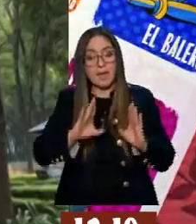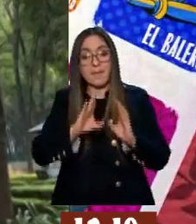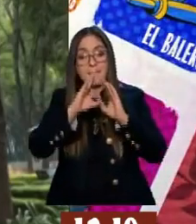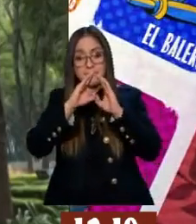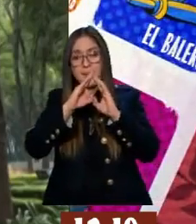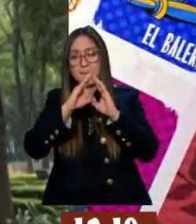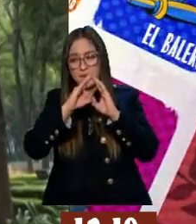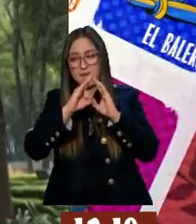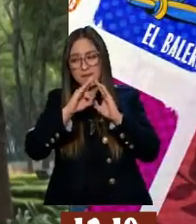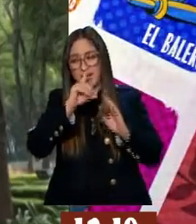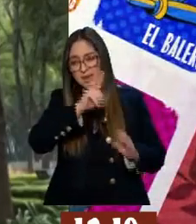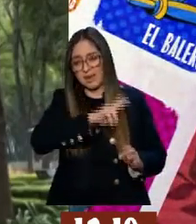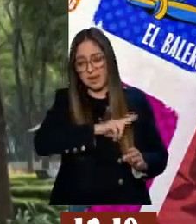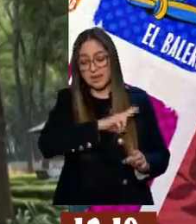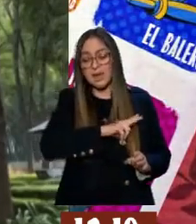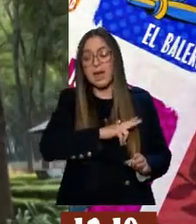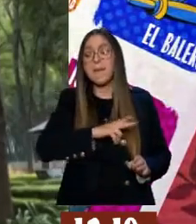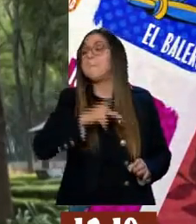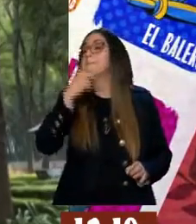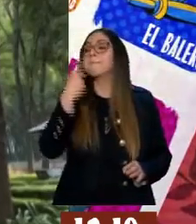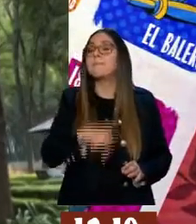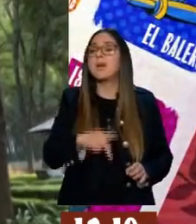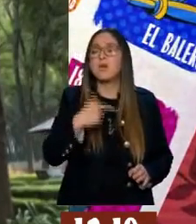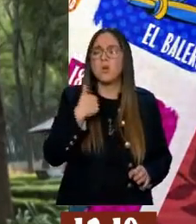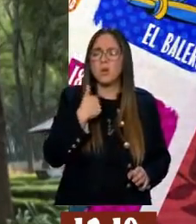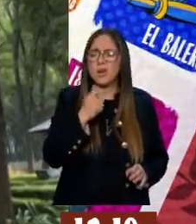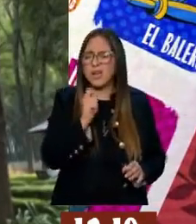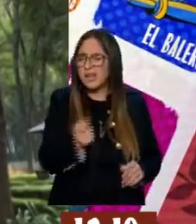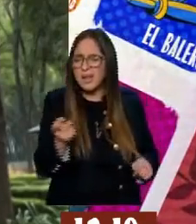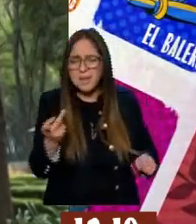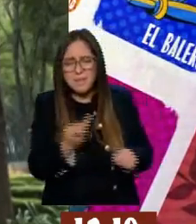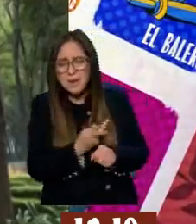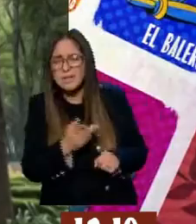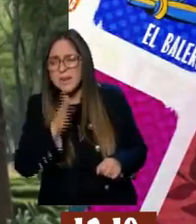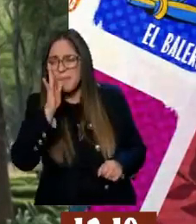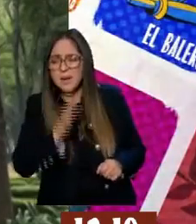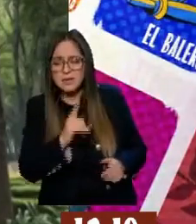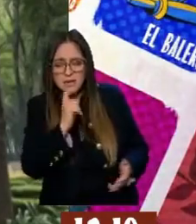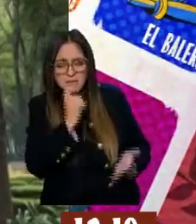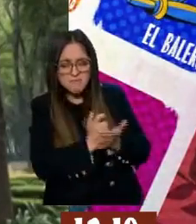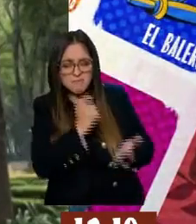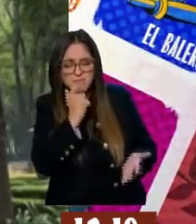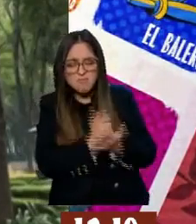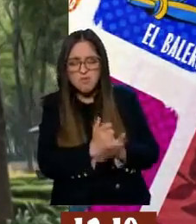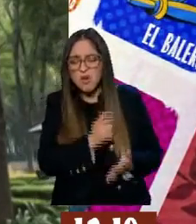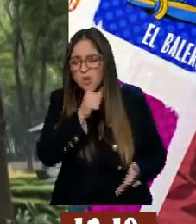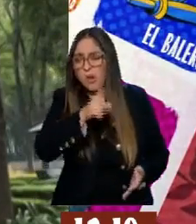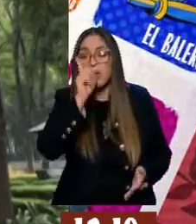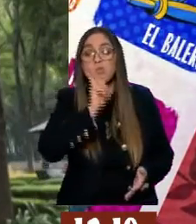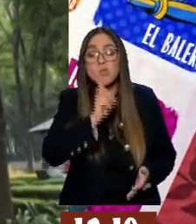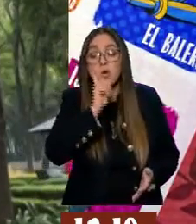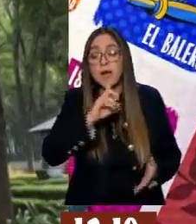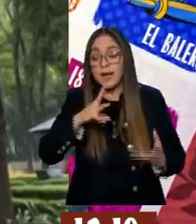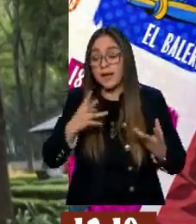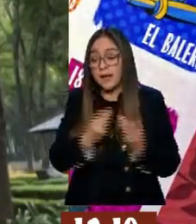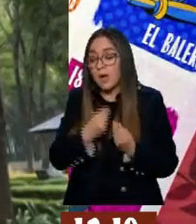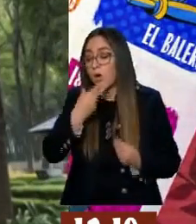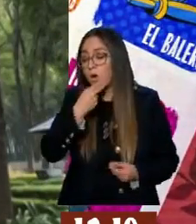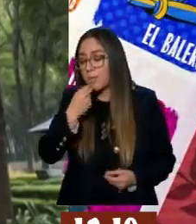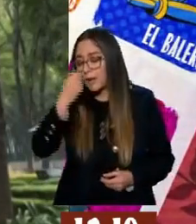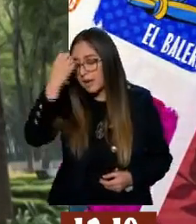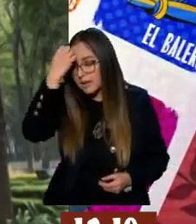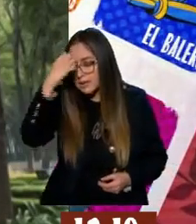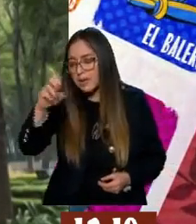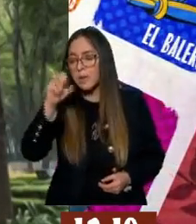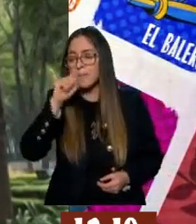ocurre es que lo que pareciera que es una amenaza que es constante en las mujeres, que es la de tener un extraño habitando el mismo lugar, un